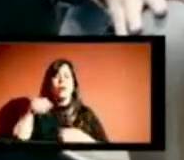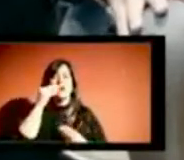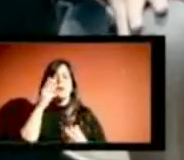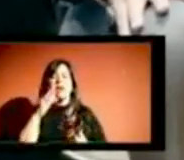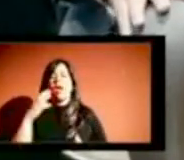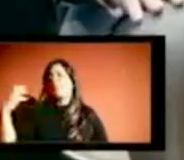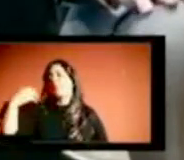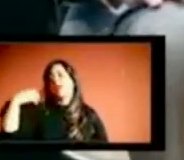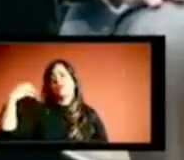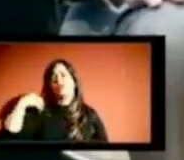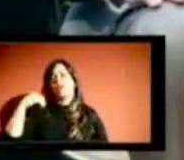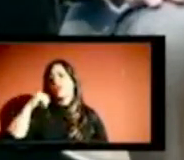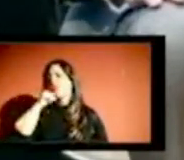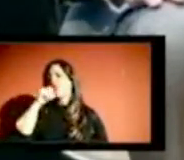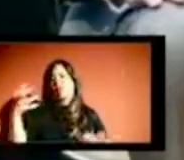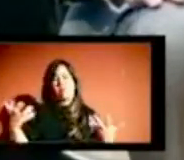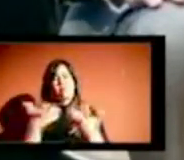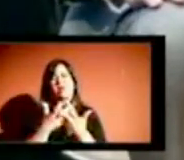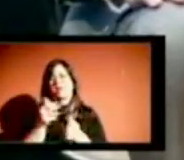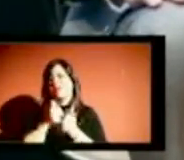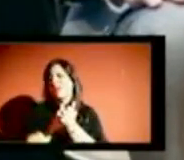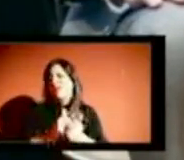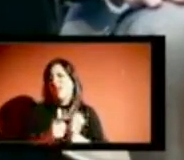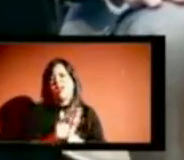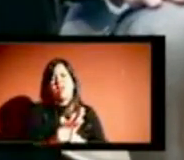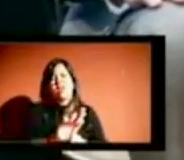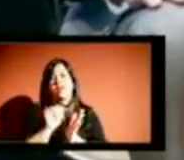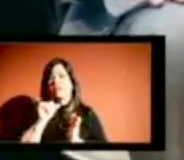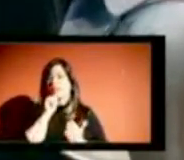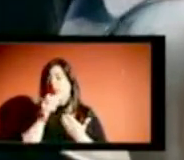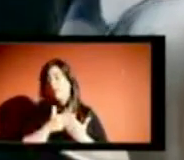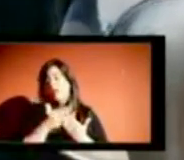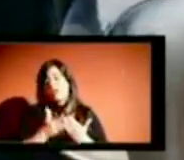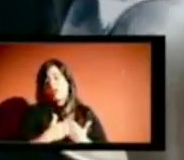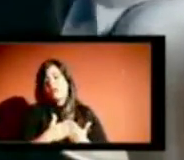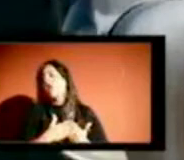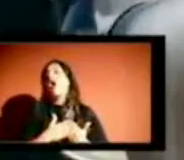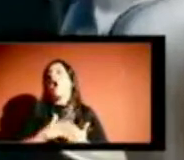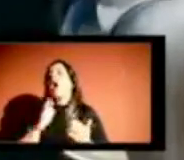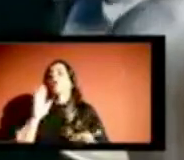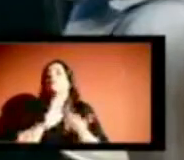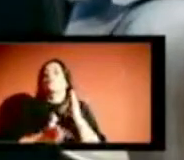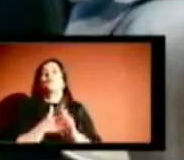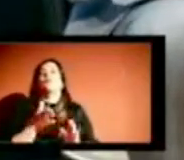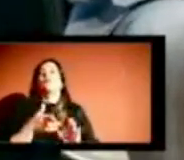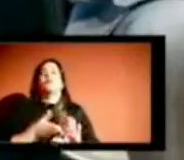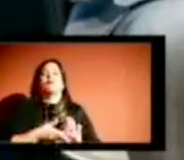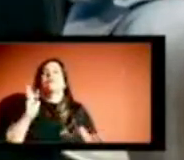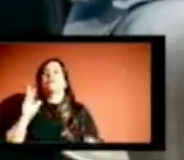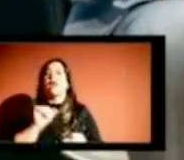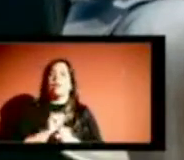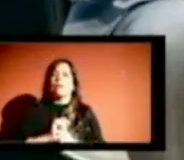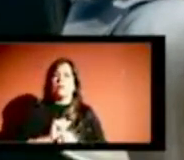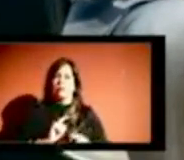los patronos no necesariamente cumplen con eso y que no es tan fácil pues decir, pues entonces no trabajo aquí.